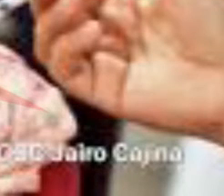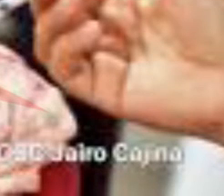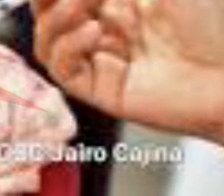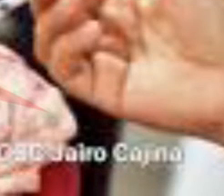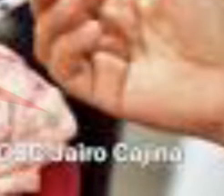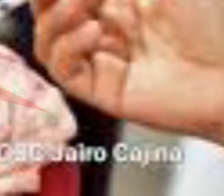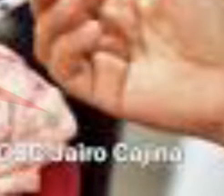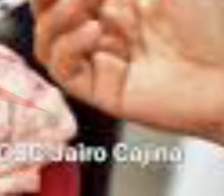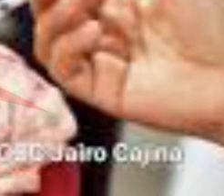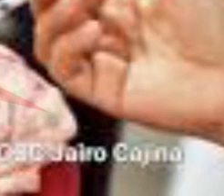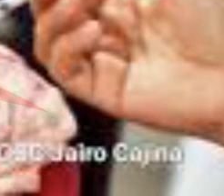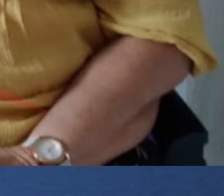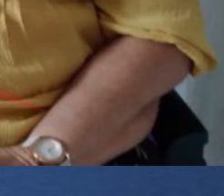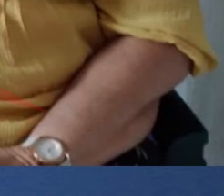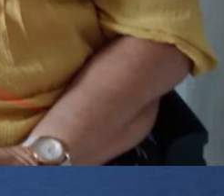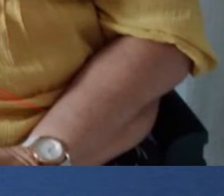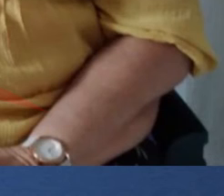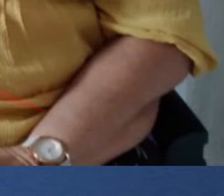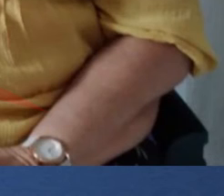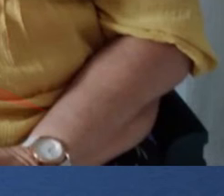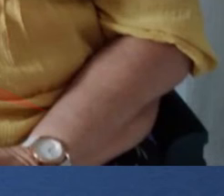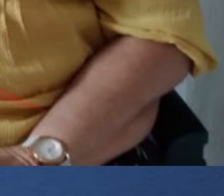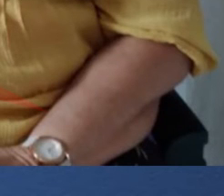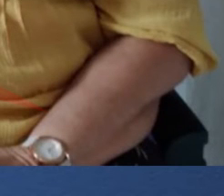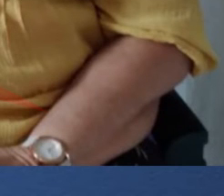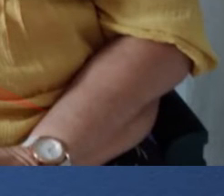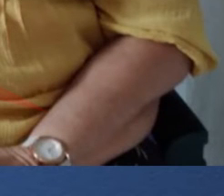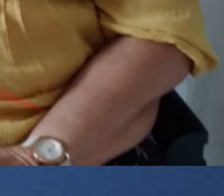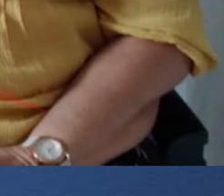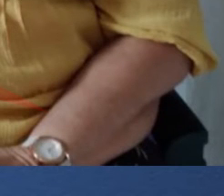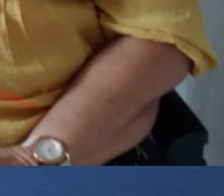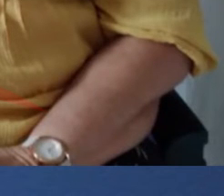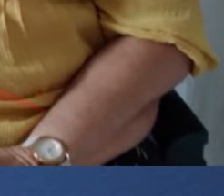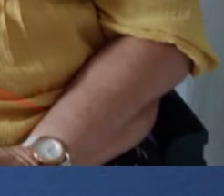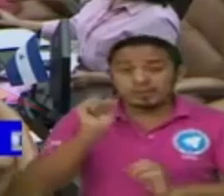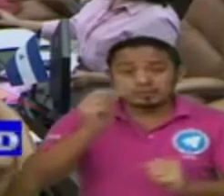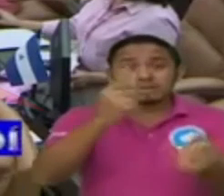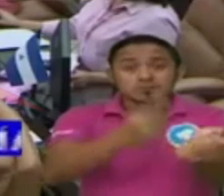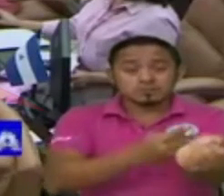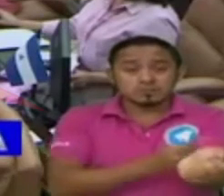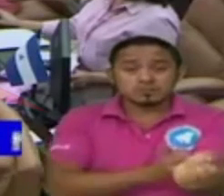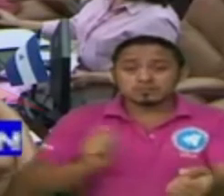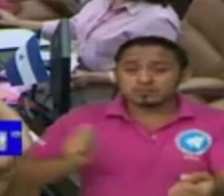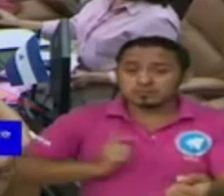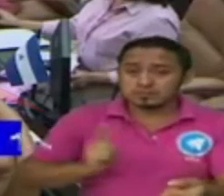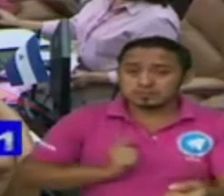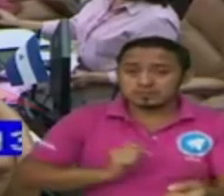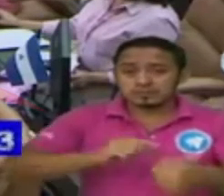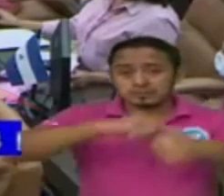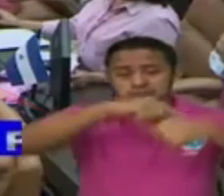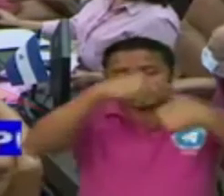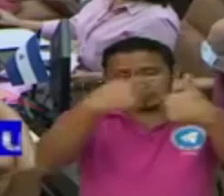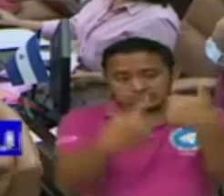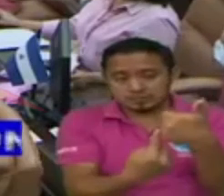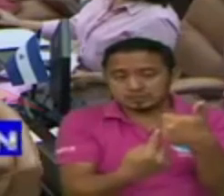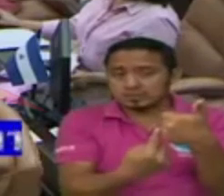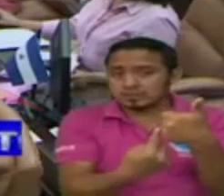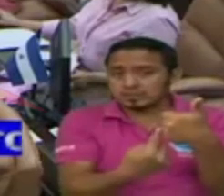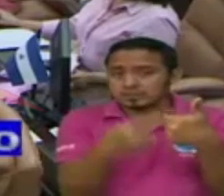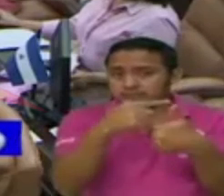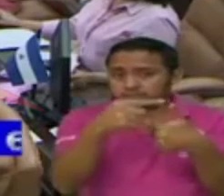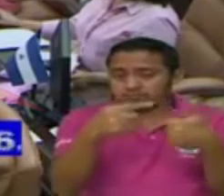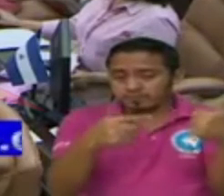6.863.472 dosis de vacuna que beneficiará a 13 millones de personas. Seis componentes de inversión